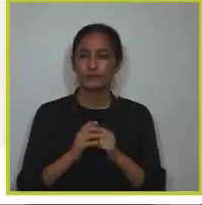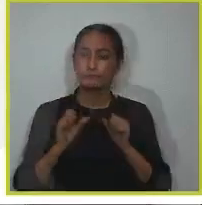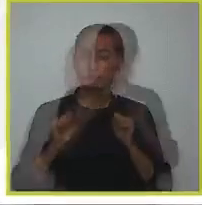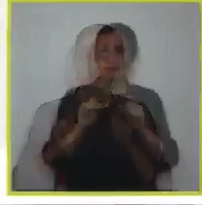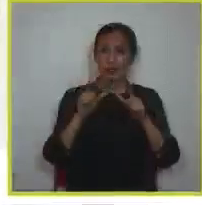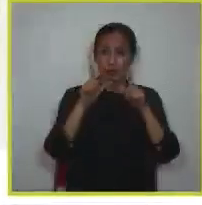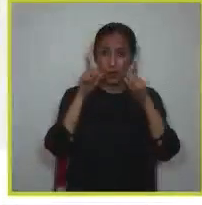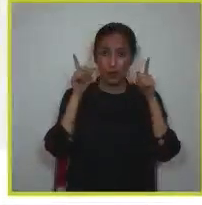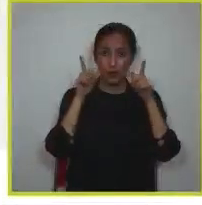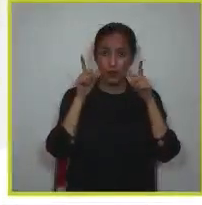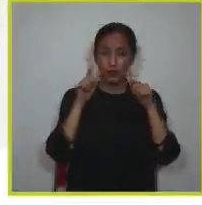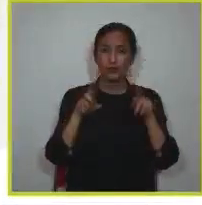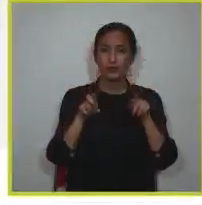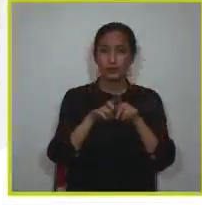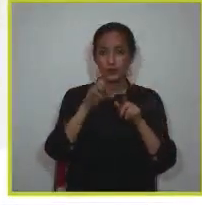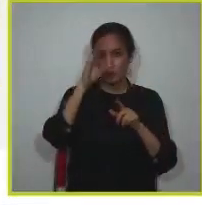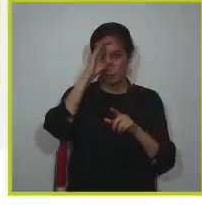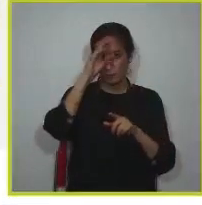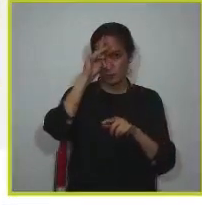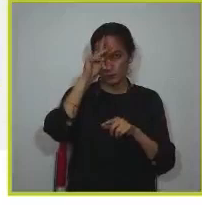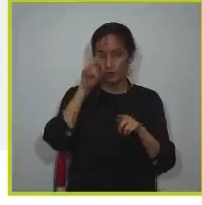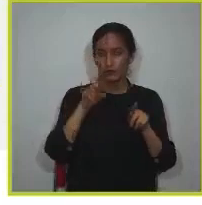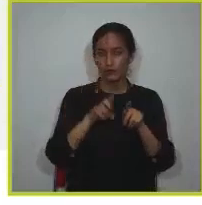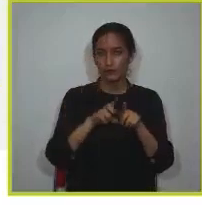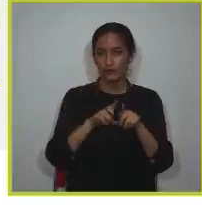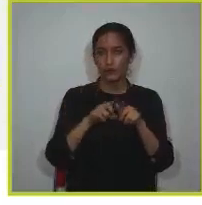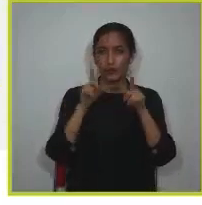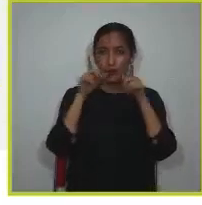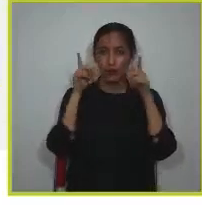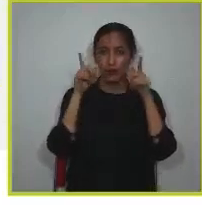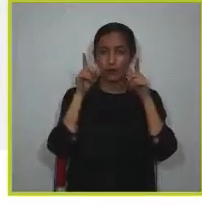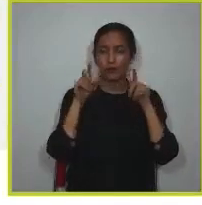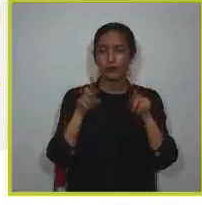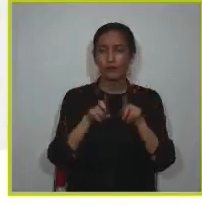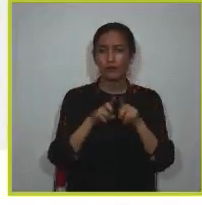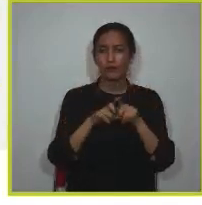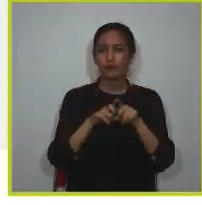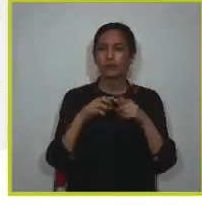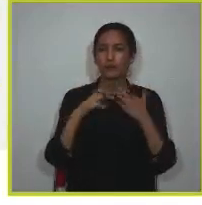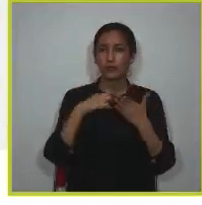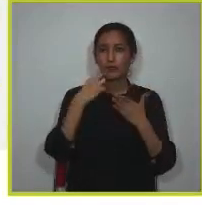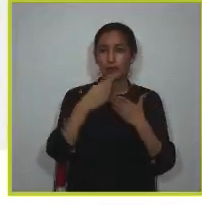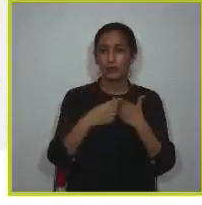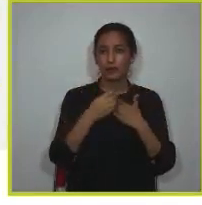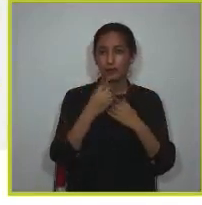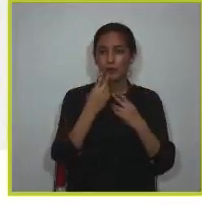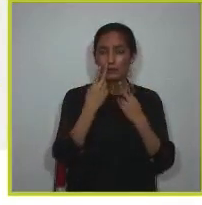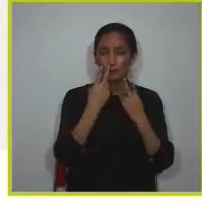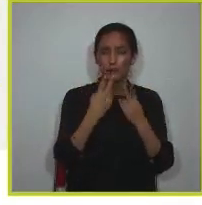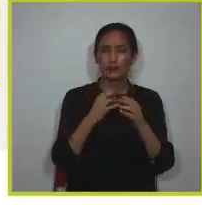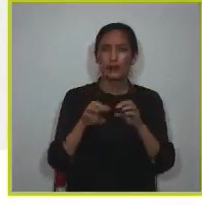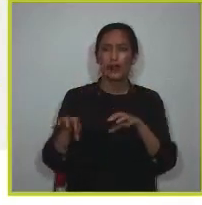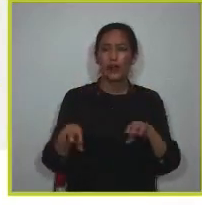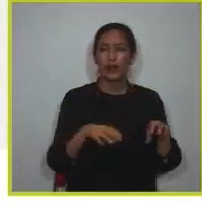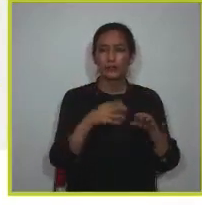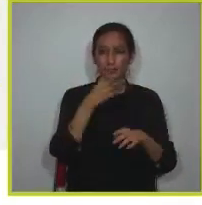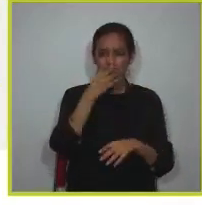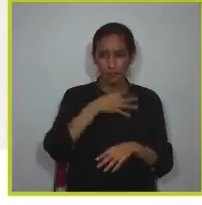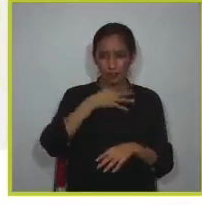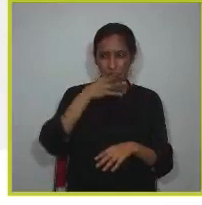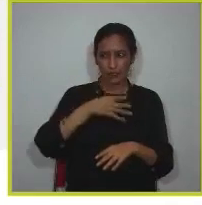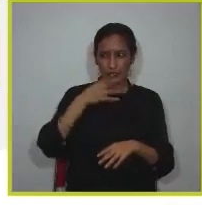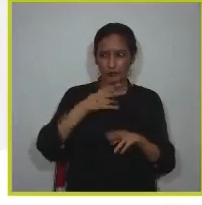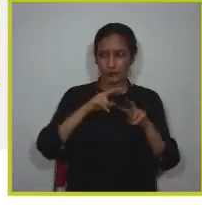en Loreto como como en cusco no en el caso de Loreto el proyecto se orientó a la elaboración de un estudio técnico